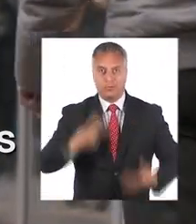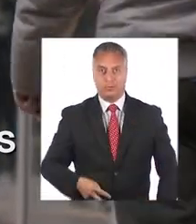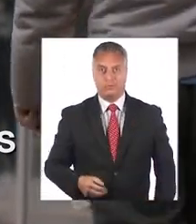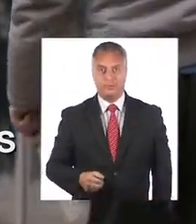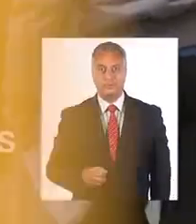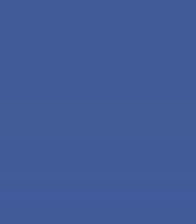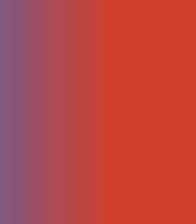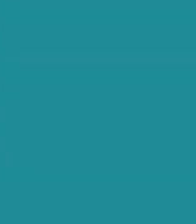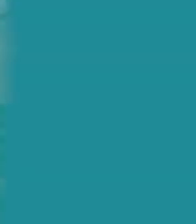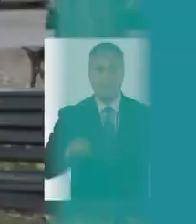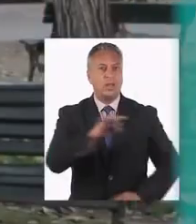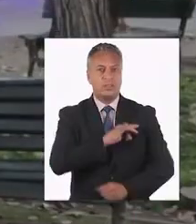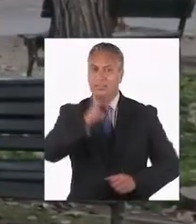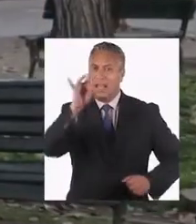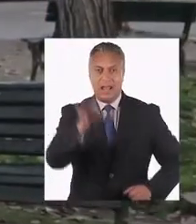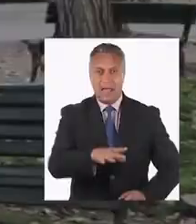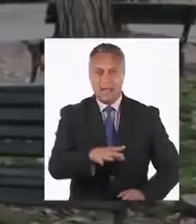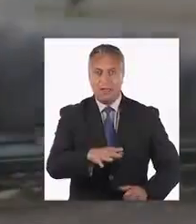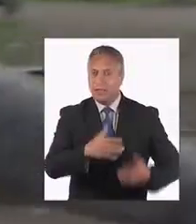nosotros mismos.